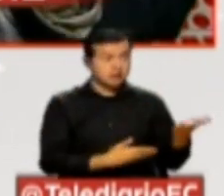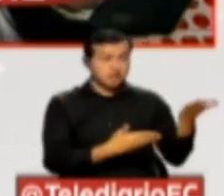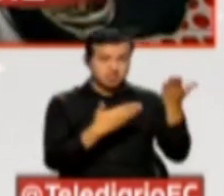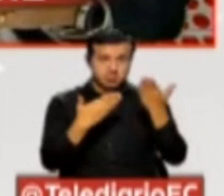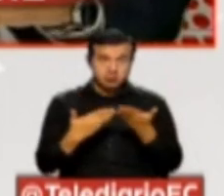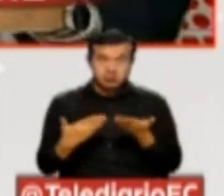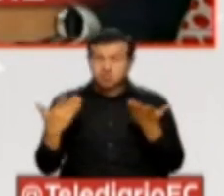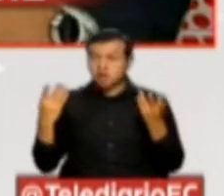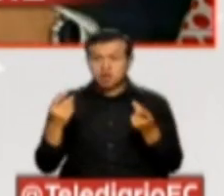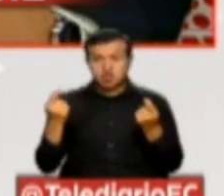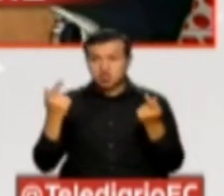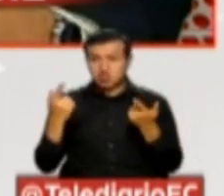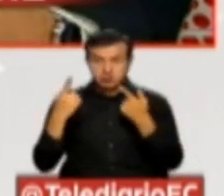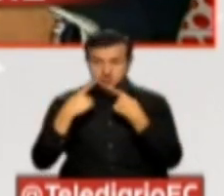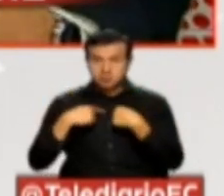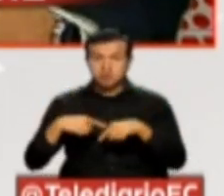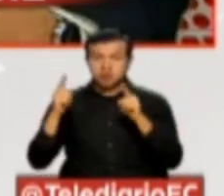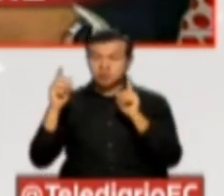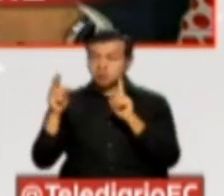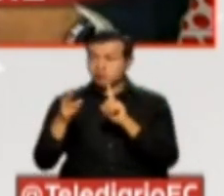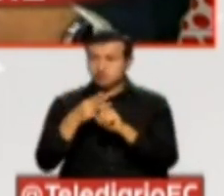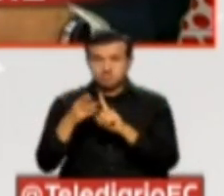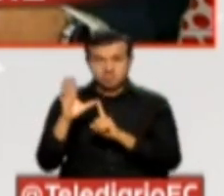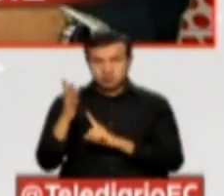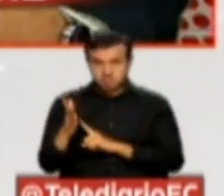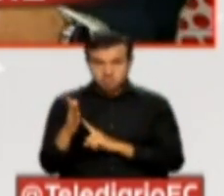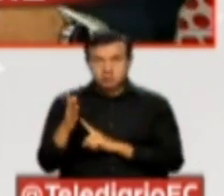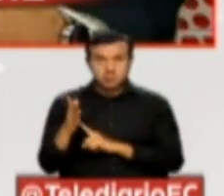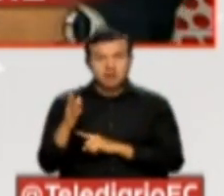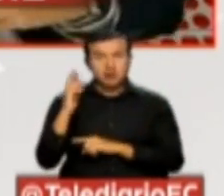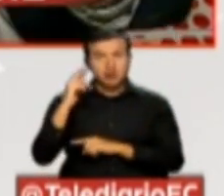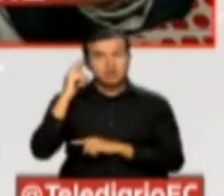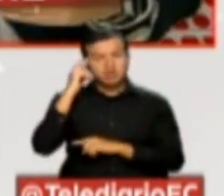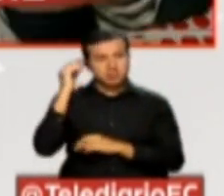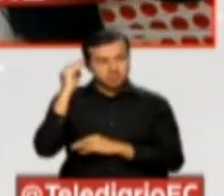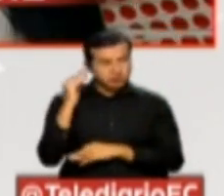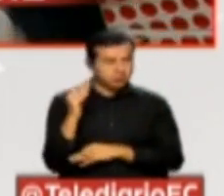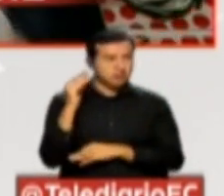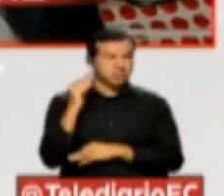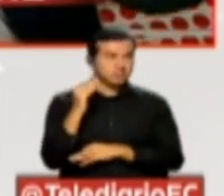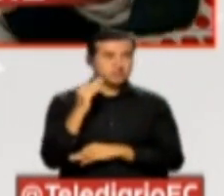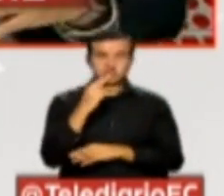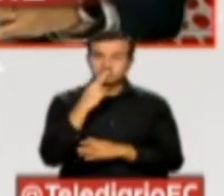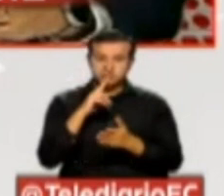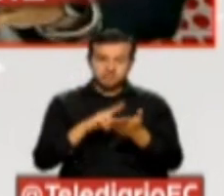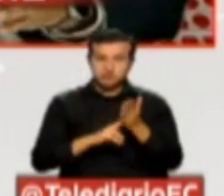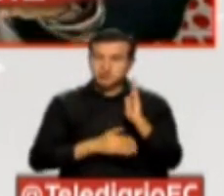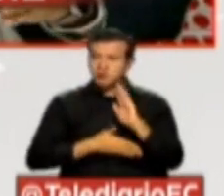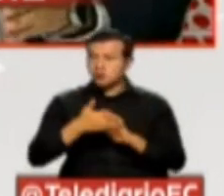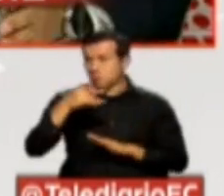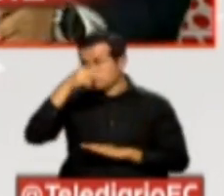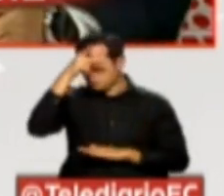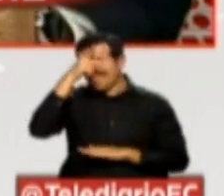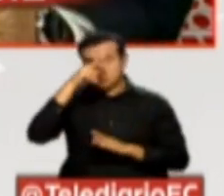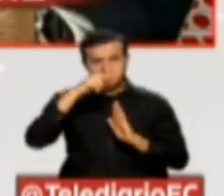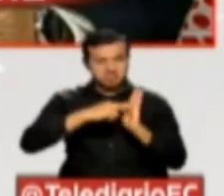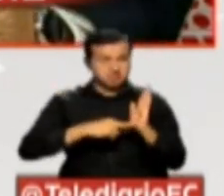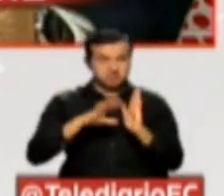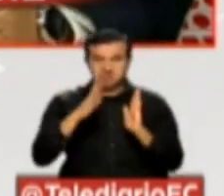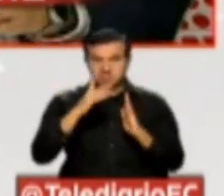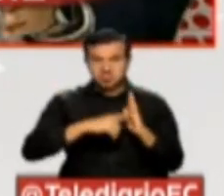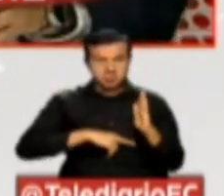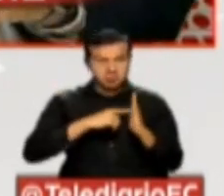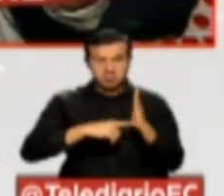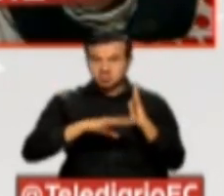lo ingresó inmediatamente en el sistema, razón por la cual en el momento de pasar el filtro hacia Perú no se registraba esta